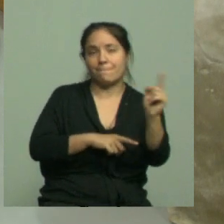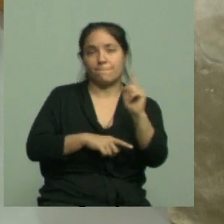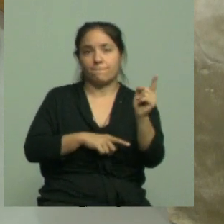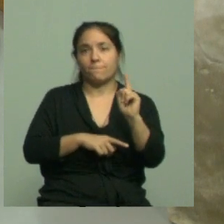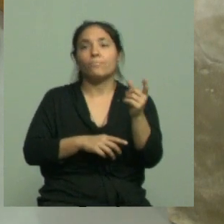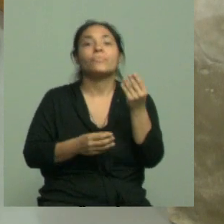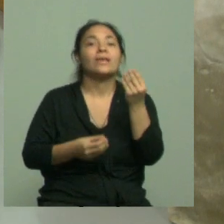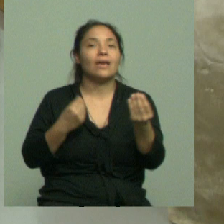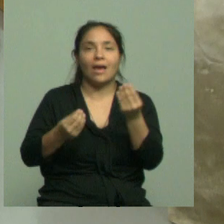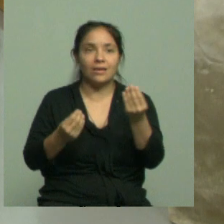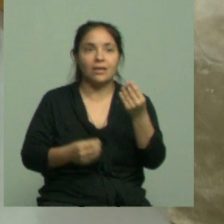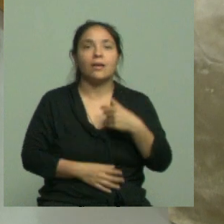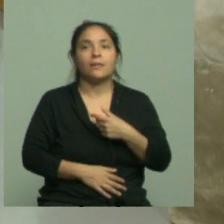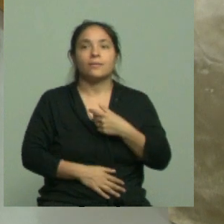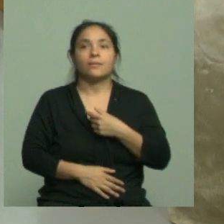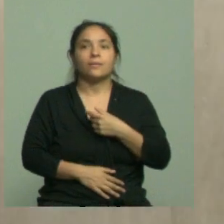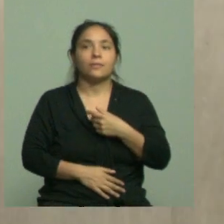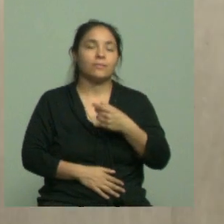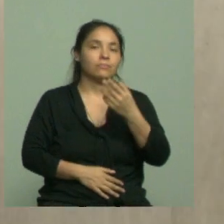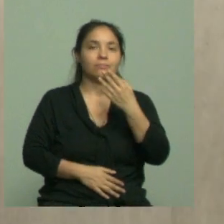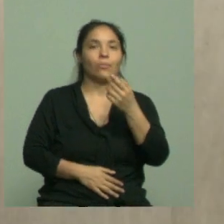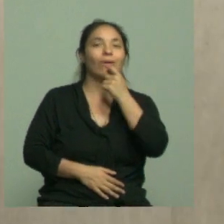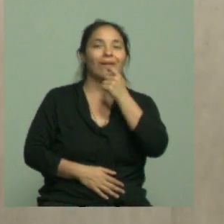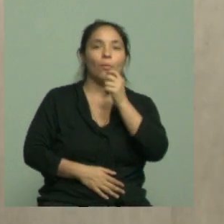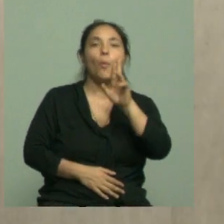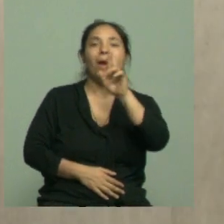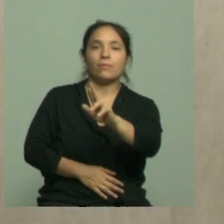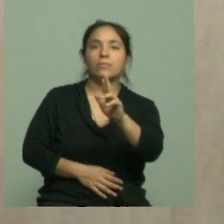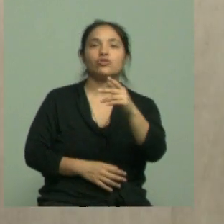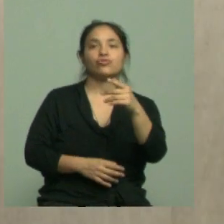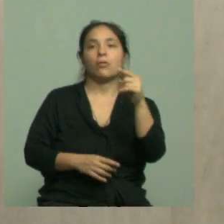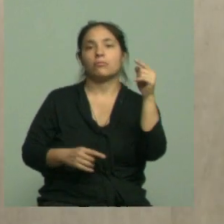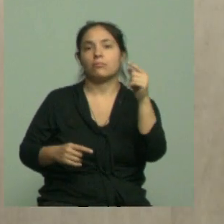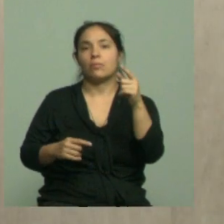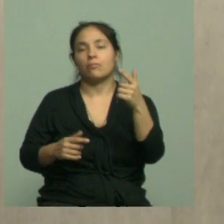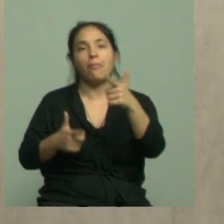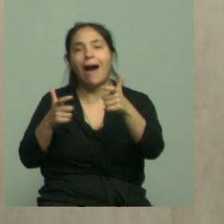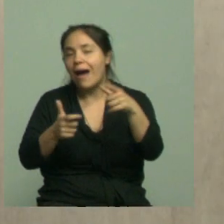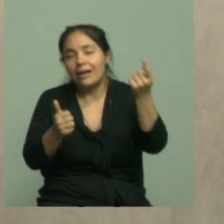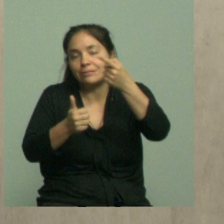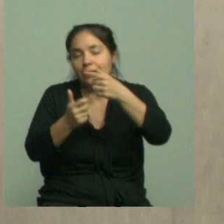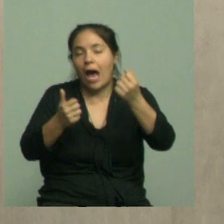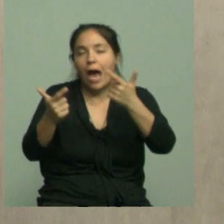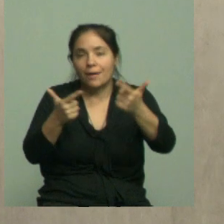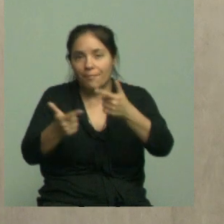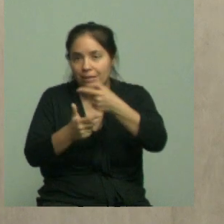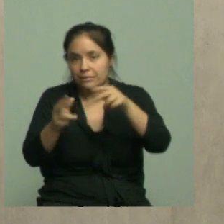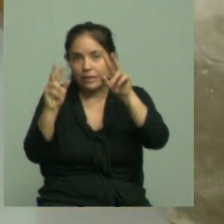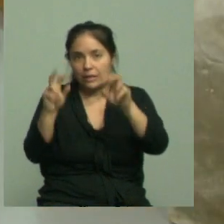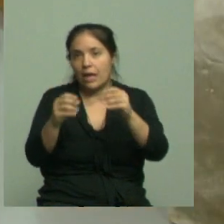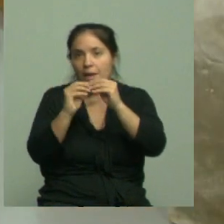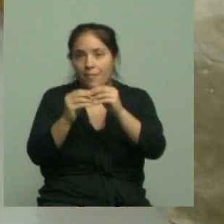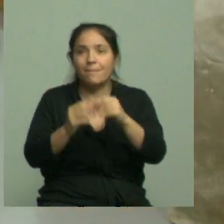a utilización también de misiles balísticos. No las proyecto en el sentido de que, de hecho, no sé si son